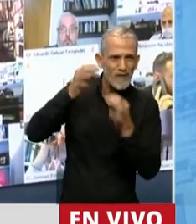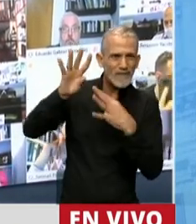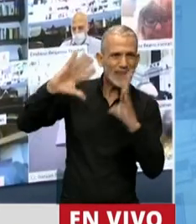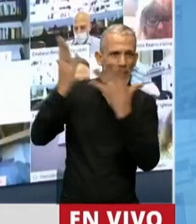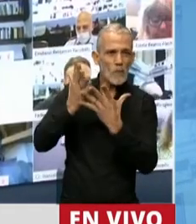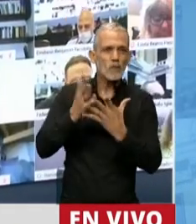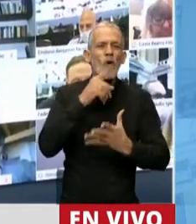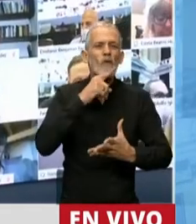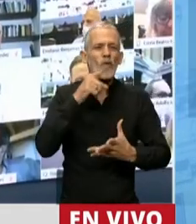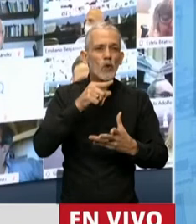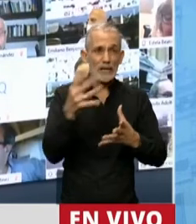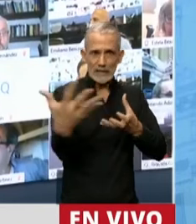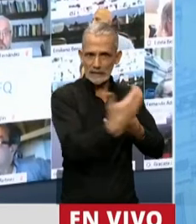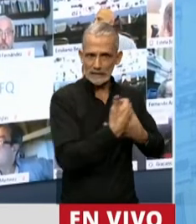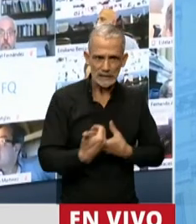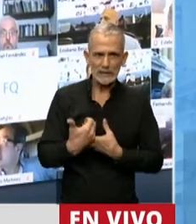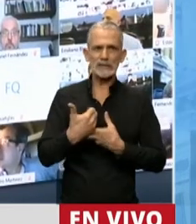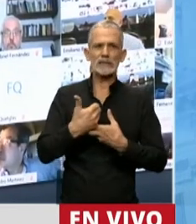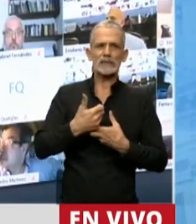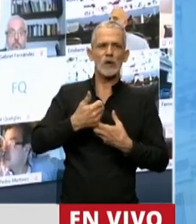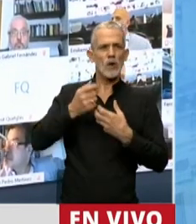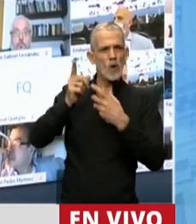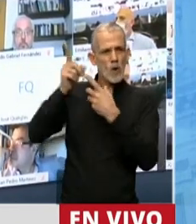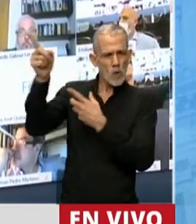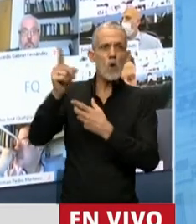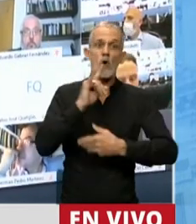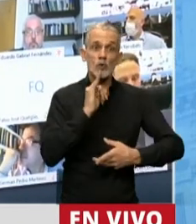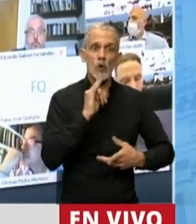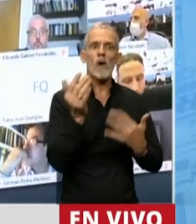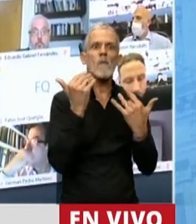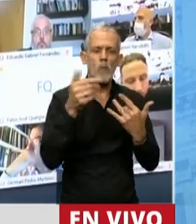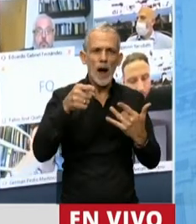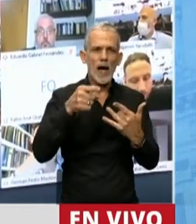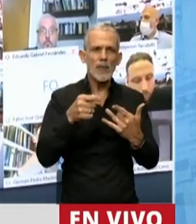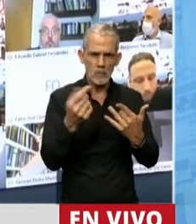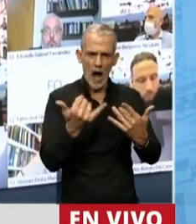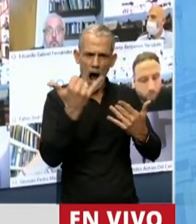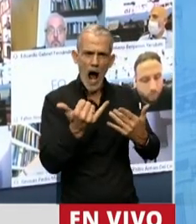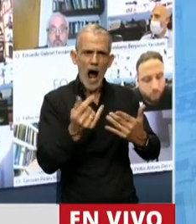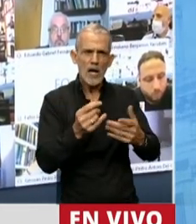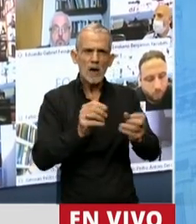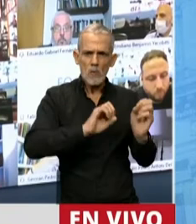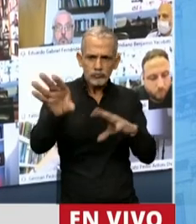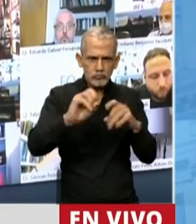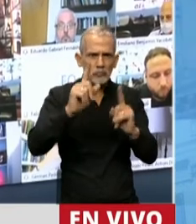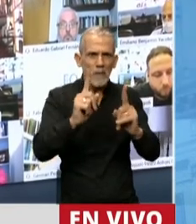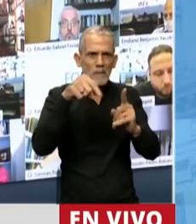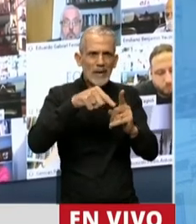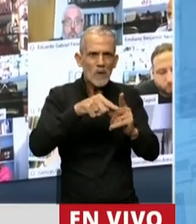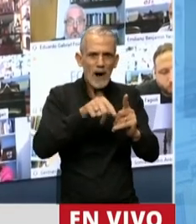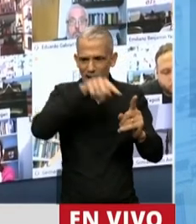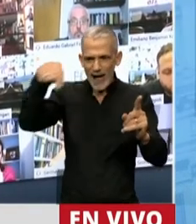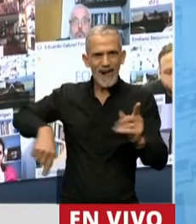de la fruta fresca que hoy se puede hacer directamente de Tucumán porque hay un puerto seco y se consolida carga, y eso le da una